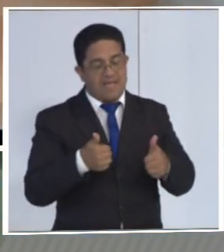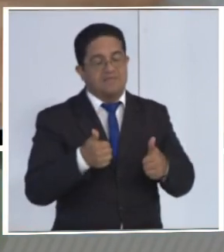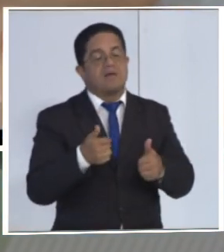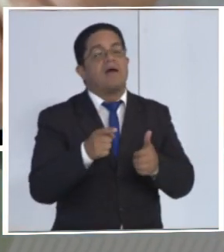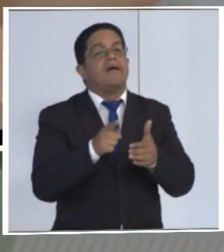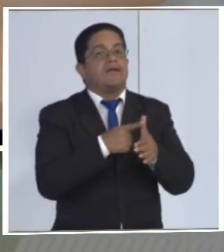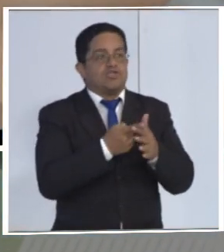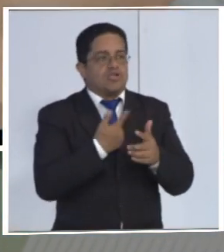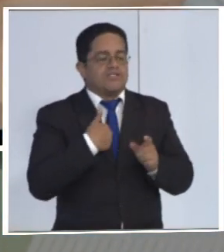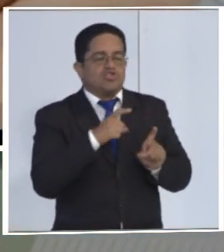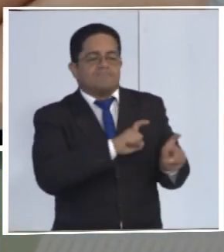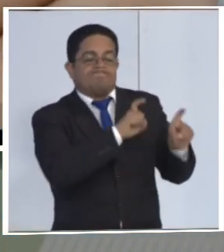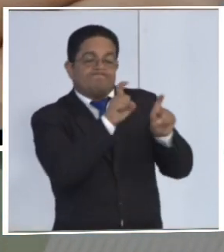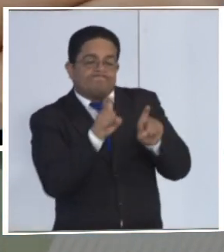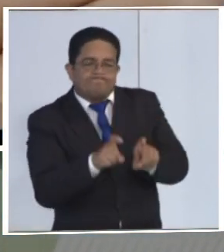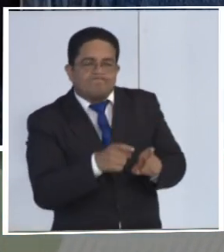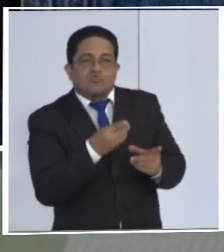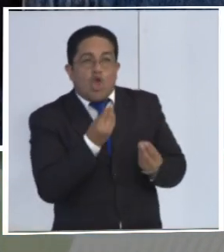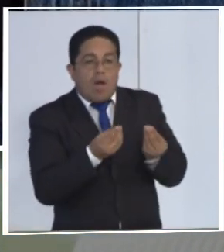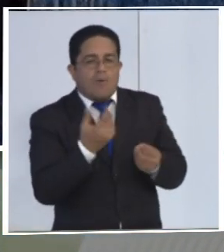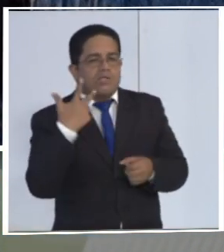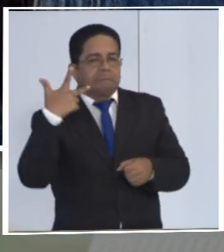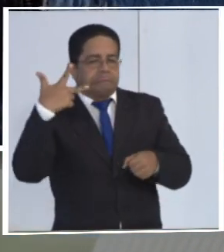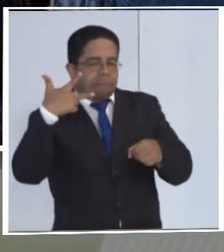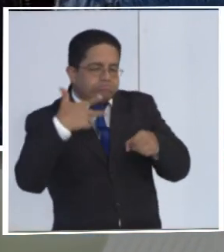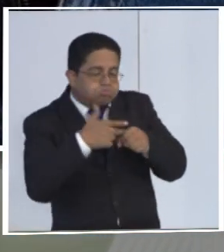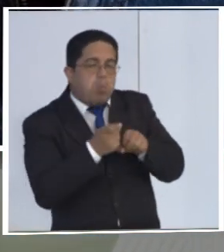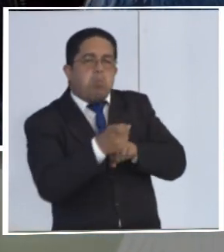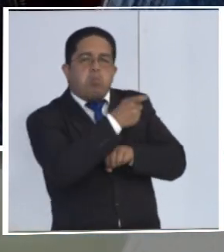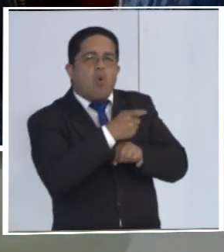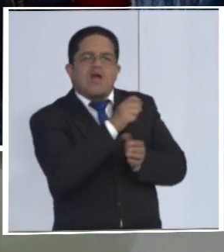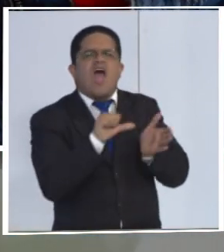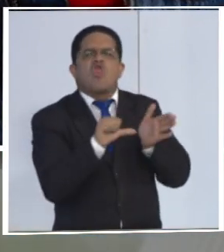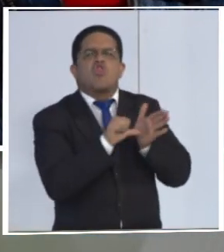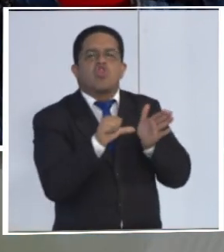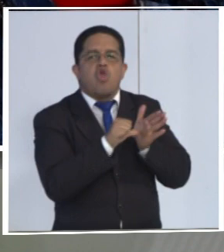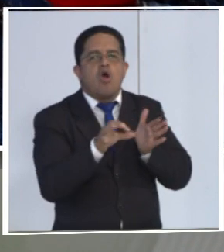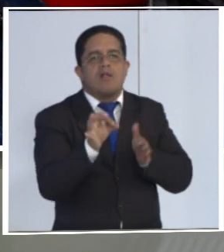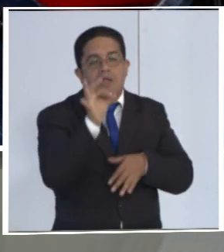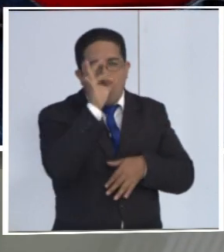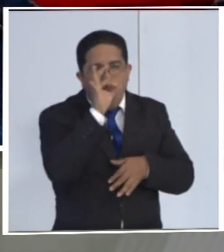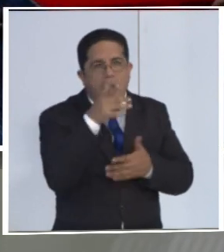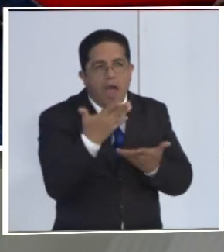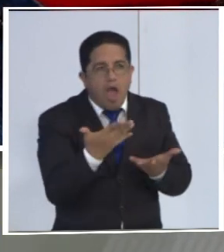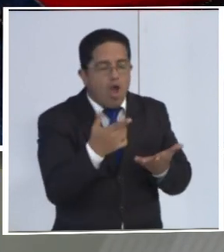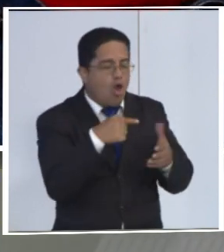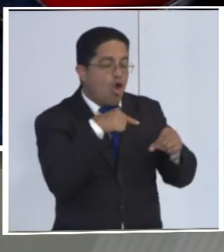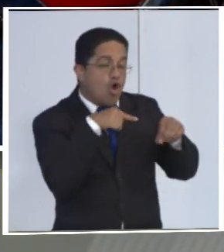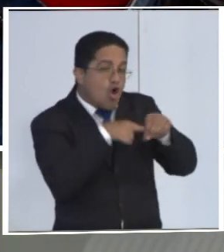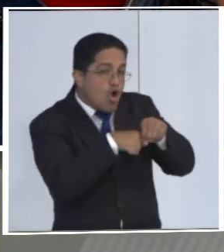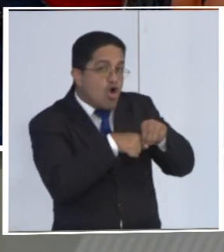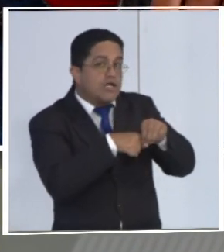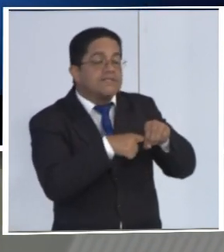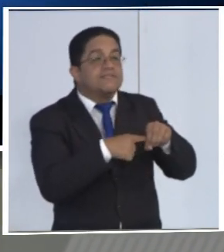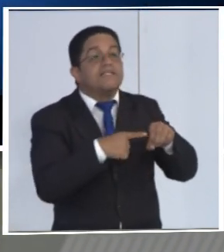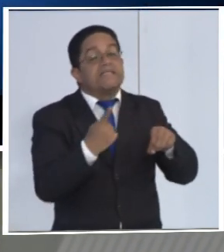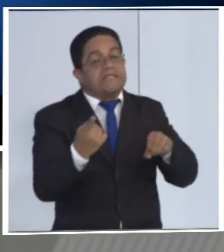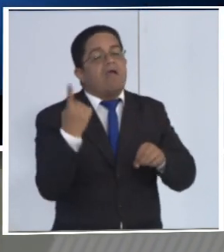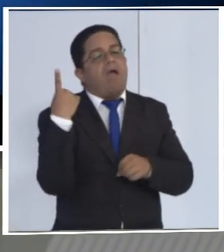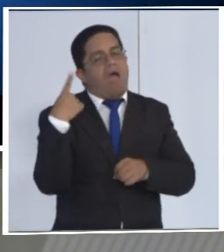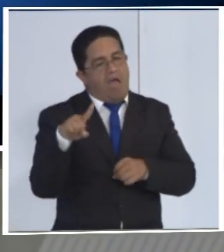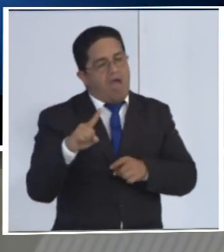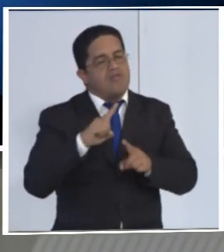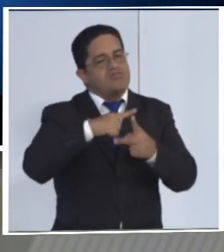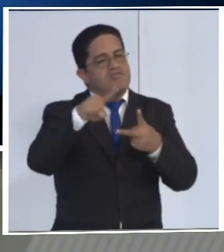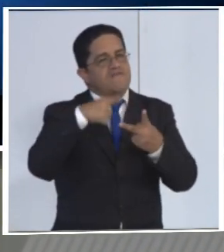examen físico va determinado a ubicar dónde está este orificio fistuloso interno y para esto tenemos diferentes